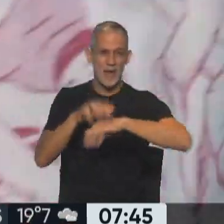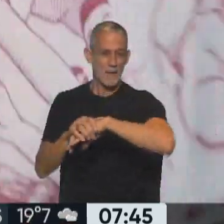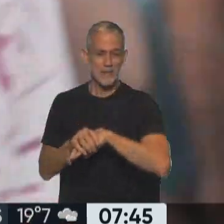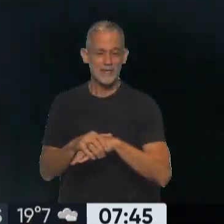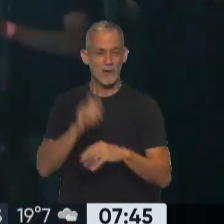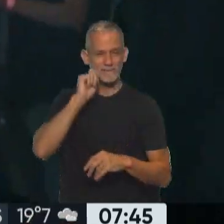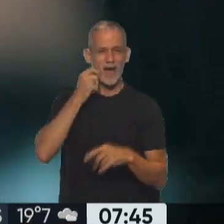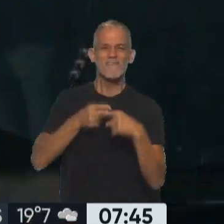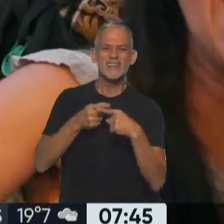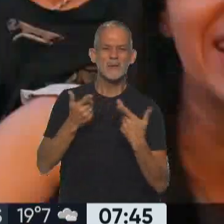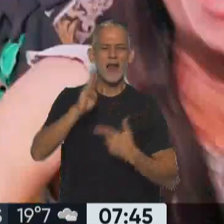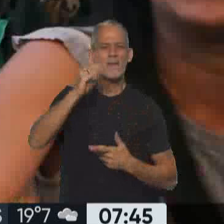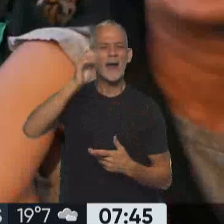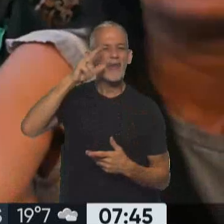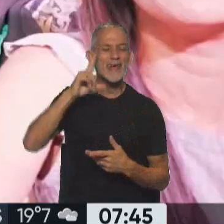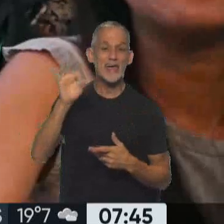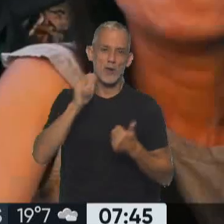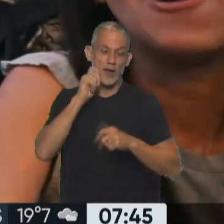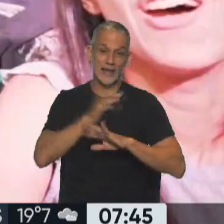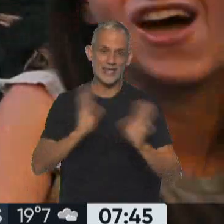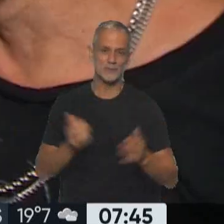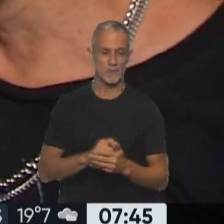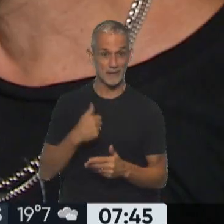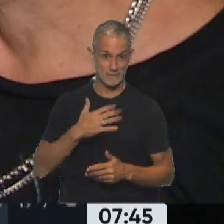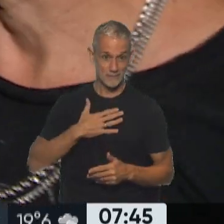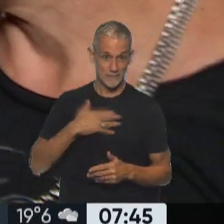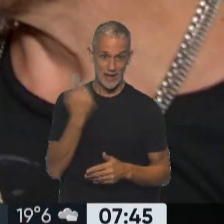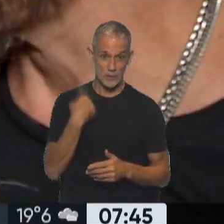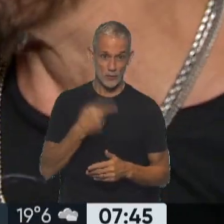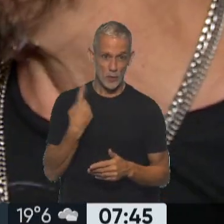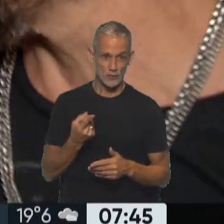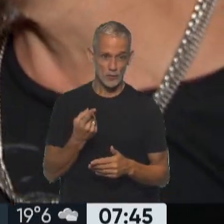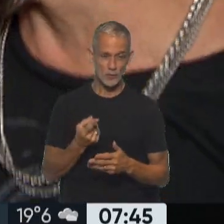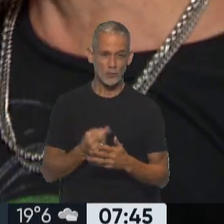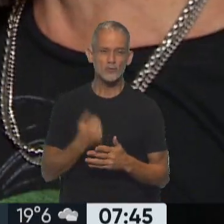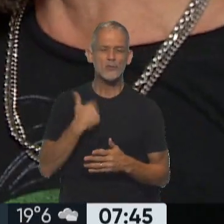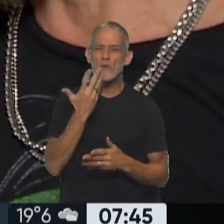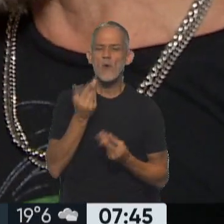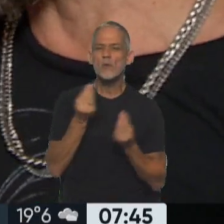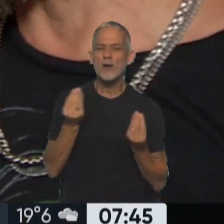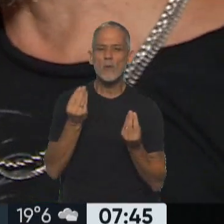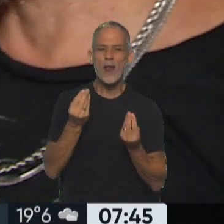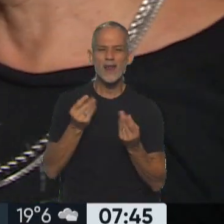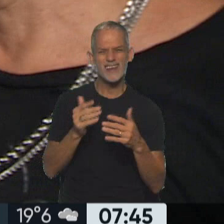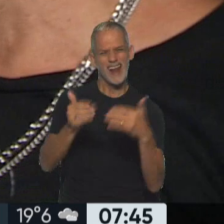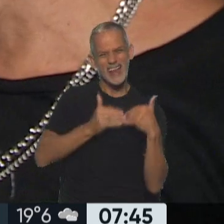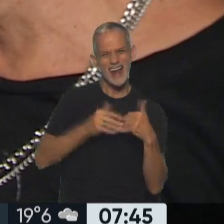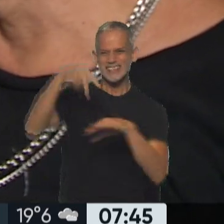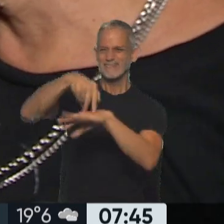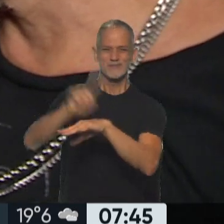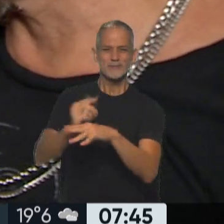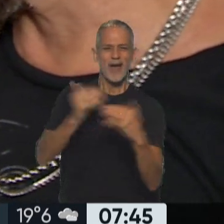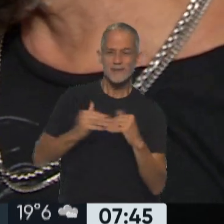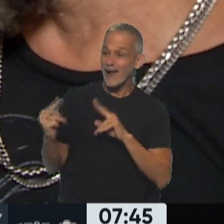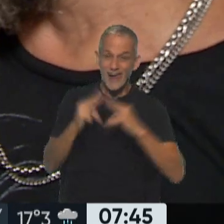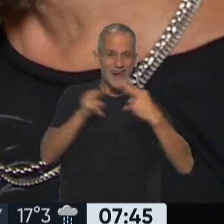los festivales, qué lindo Varadero, Trip. Es hermoso. A nosotros básicamente lo que nos gusta es el backstage, donde nos